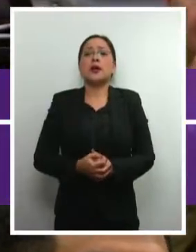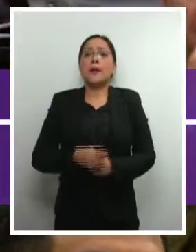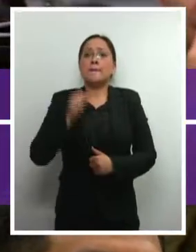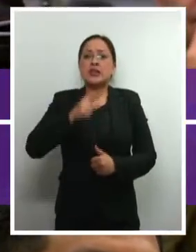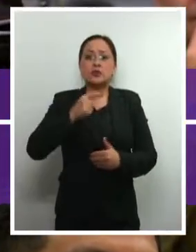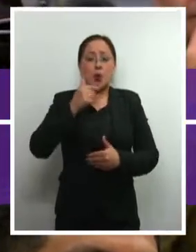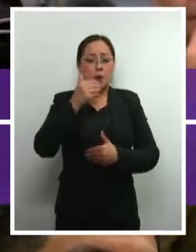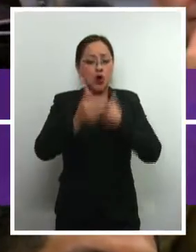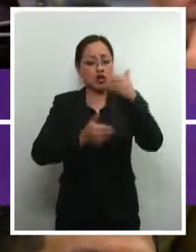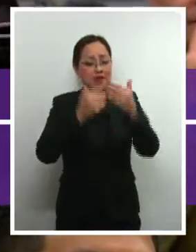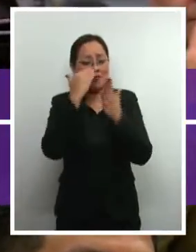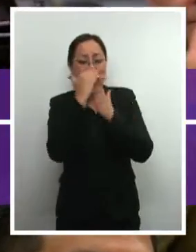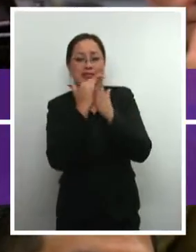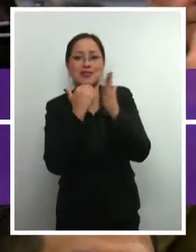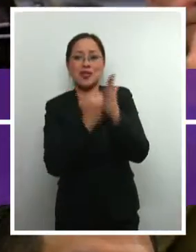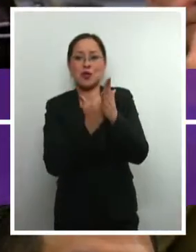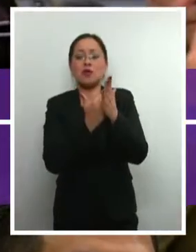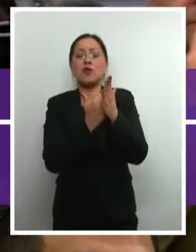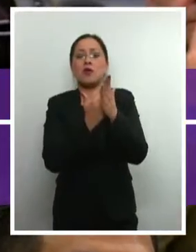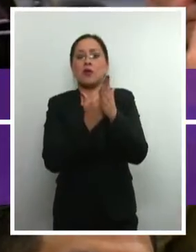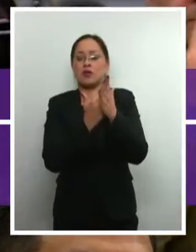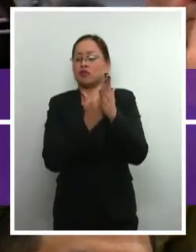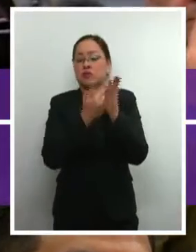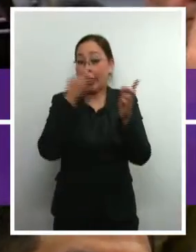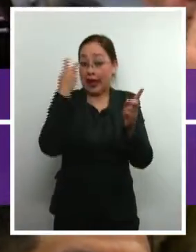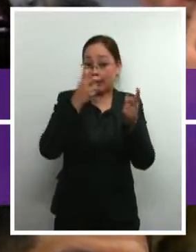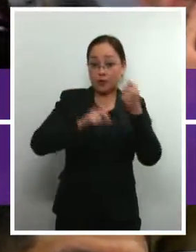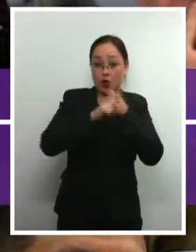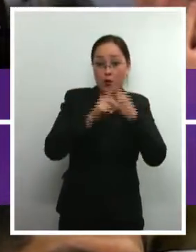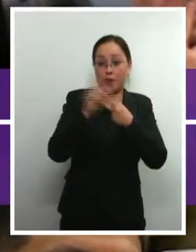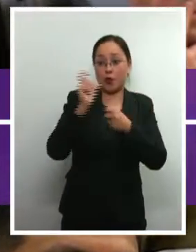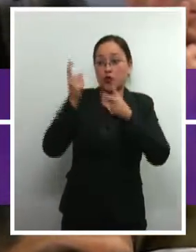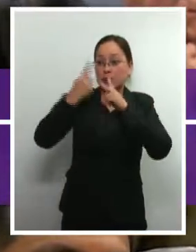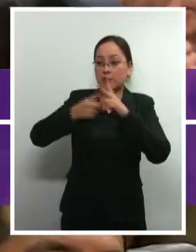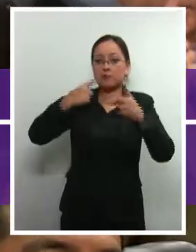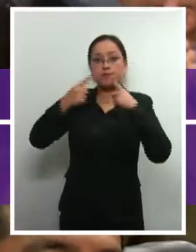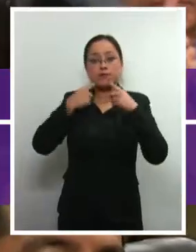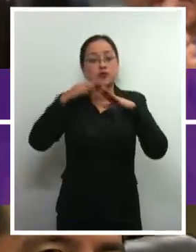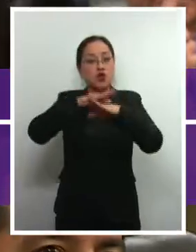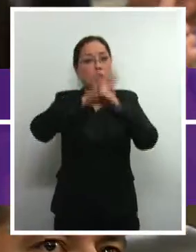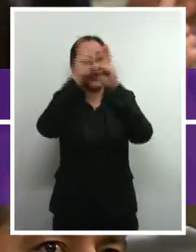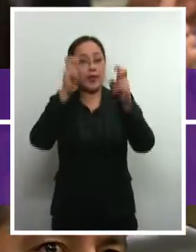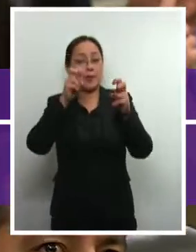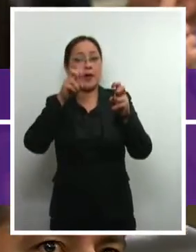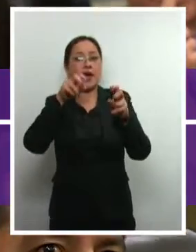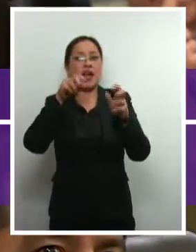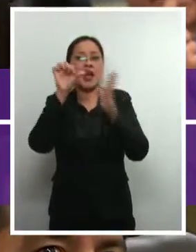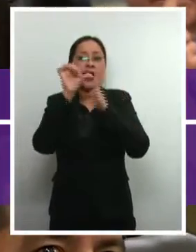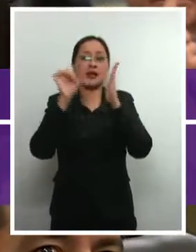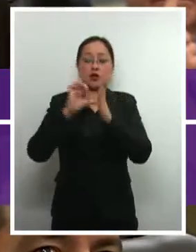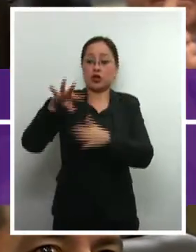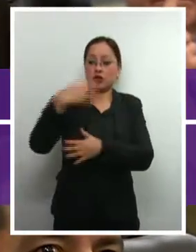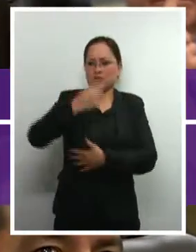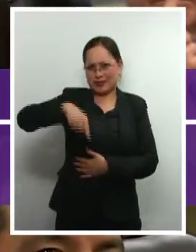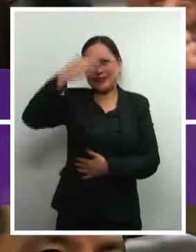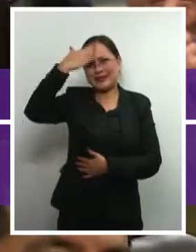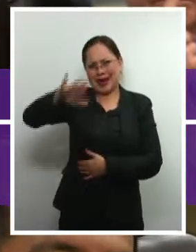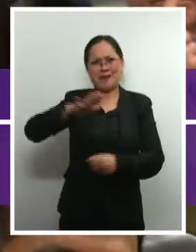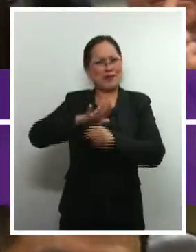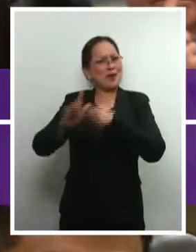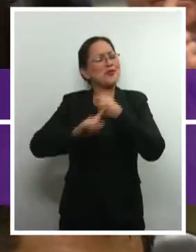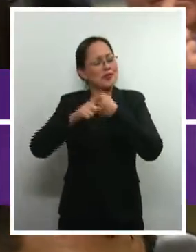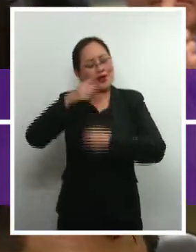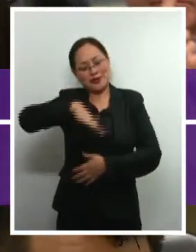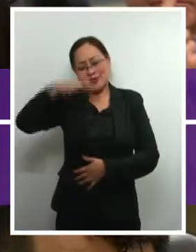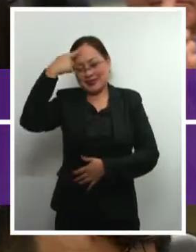está de fondo, y es nuestra posición, y que lo sabíamos cuando inició la discusión sobre el artículo 14, es que,